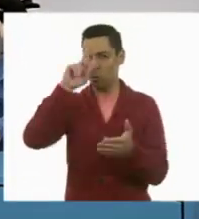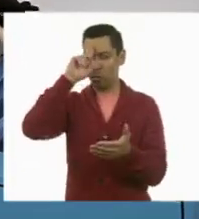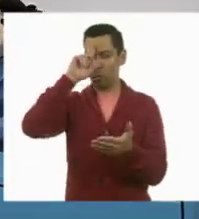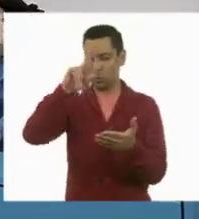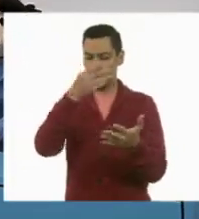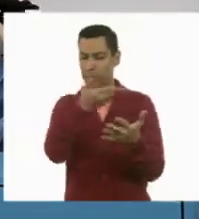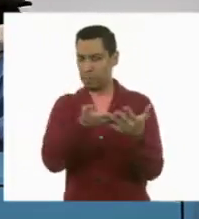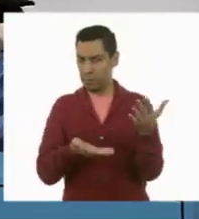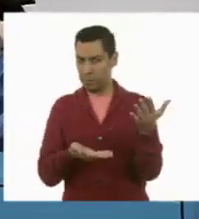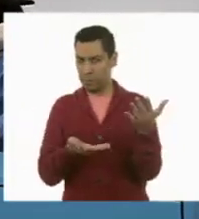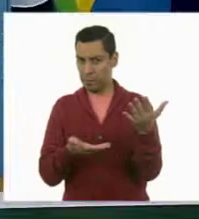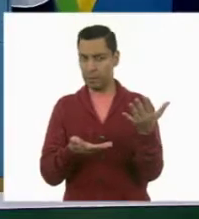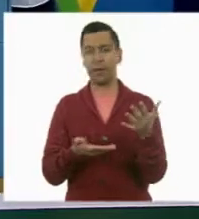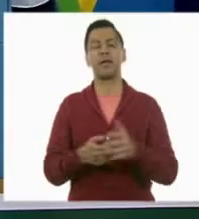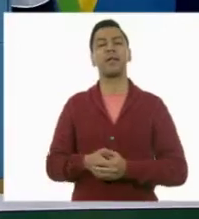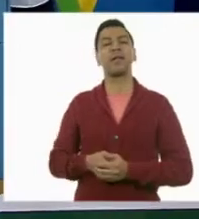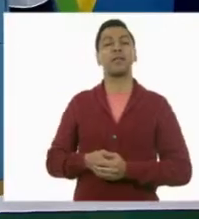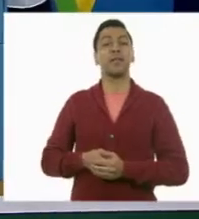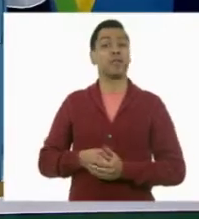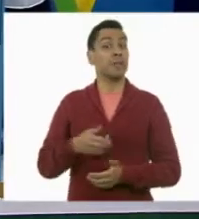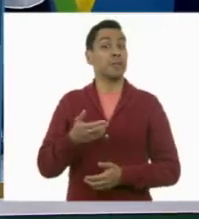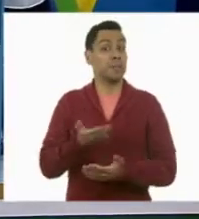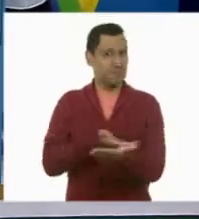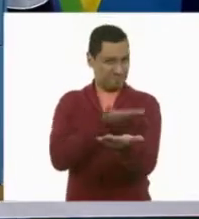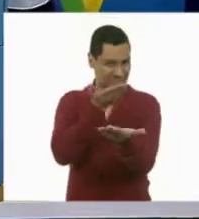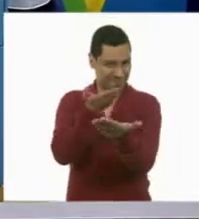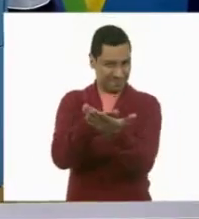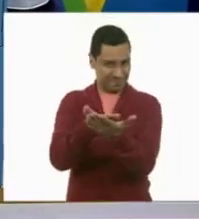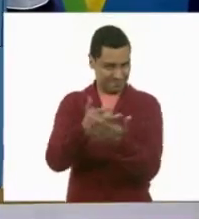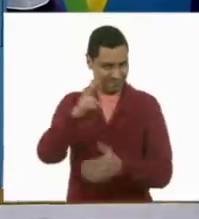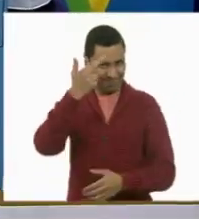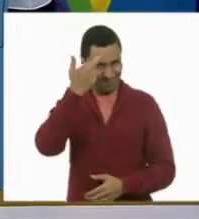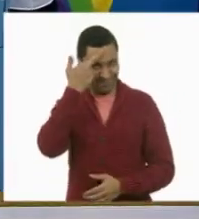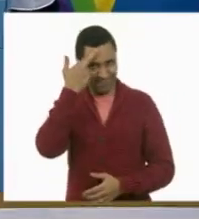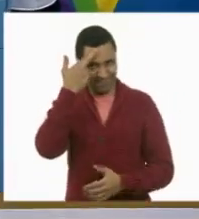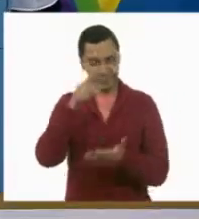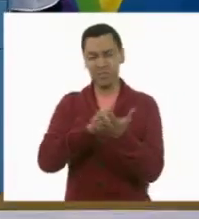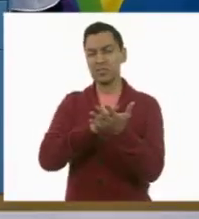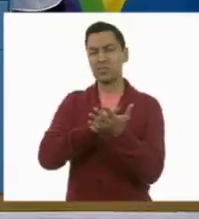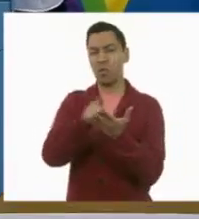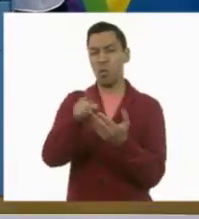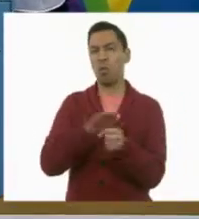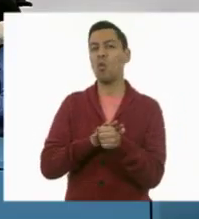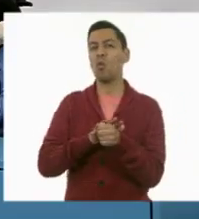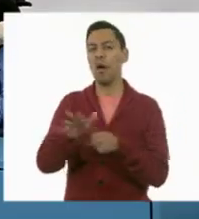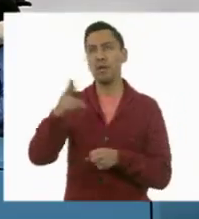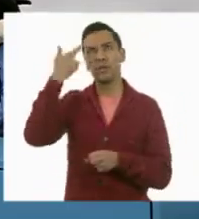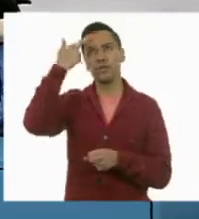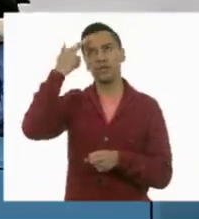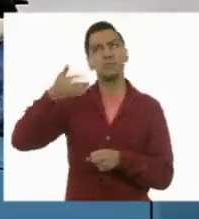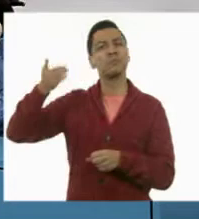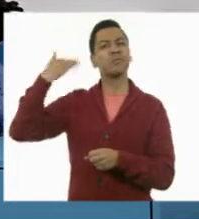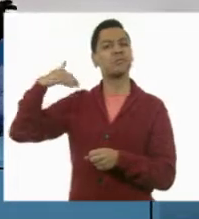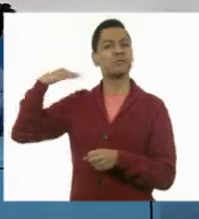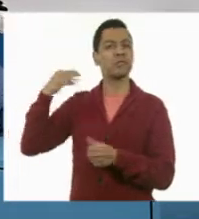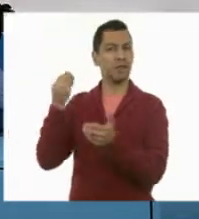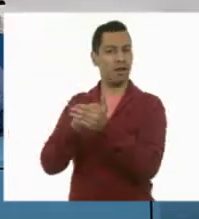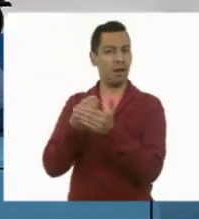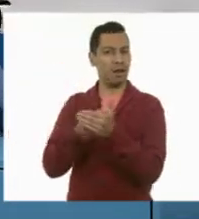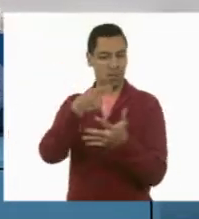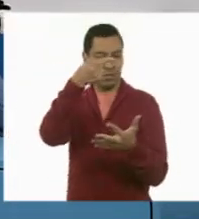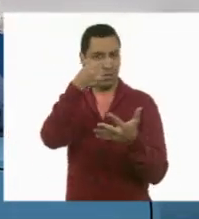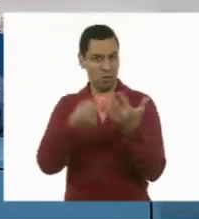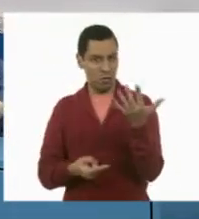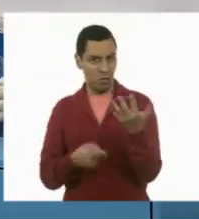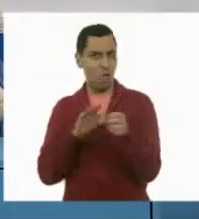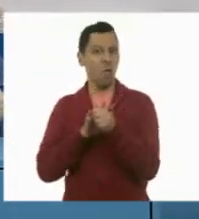respeten. ¿Les parece si entonces nos acordamos de algunos derechos que habíamos estado viendo? Sí.